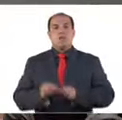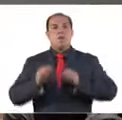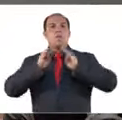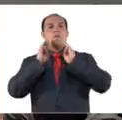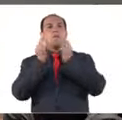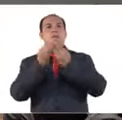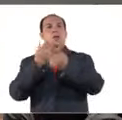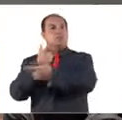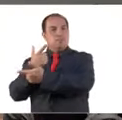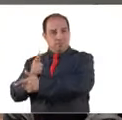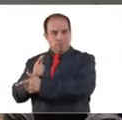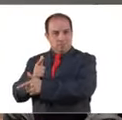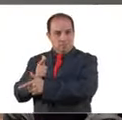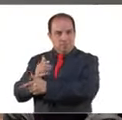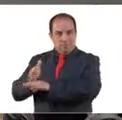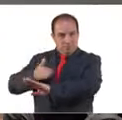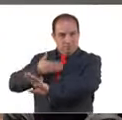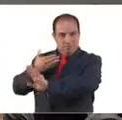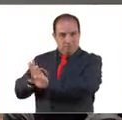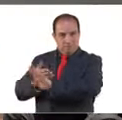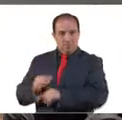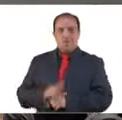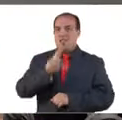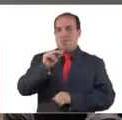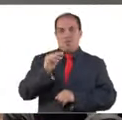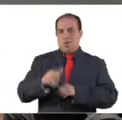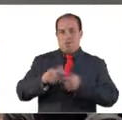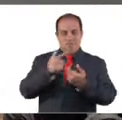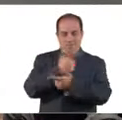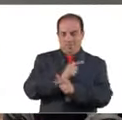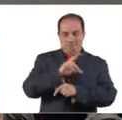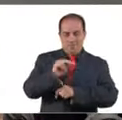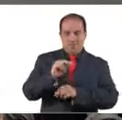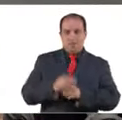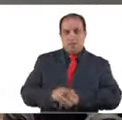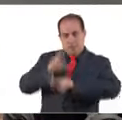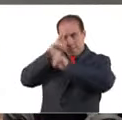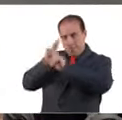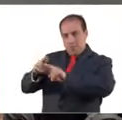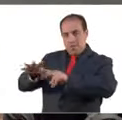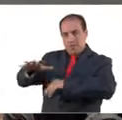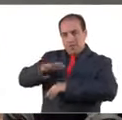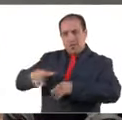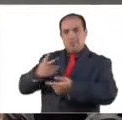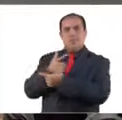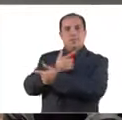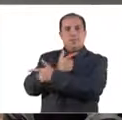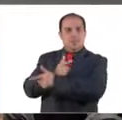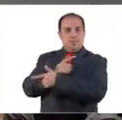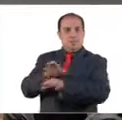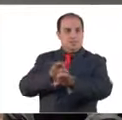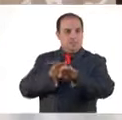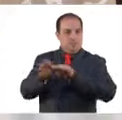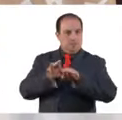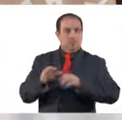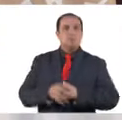Sí. Sí. No, de taxistas no, porque bueno, la verdad todo nuestro respeto a los taxistas.